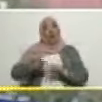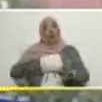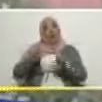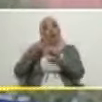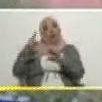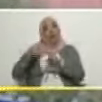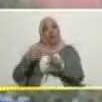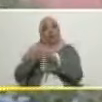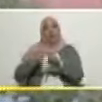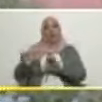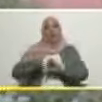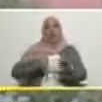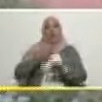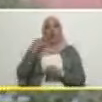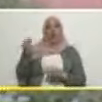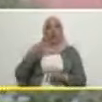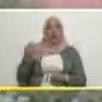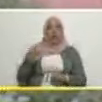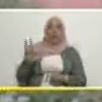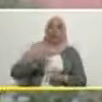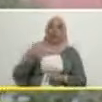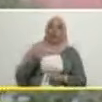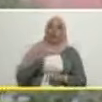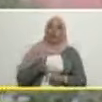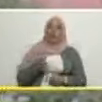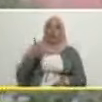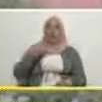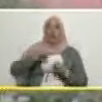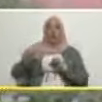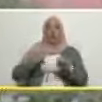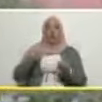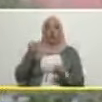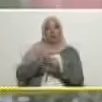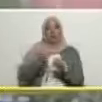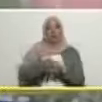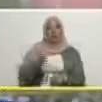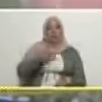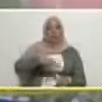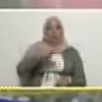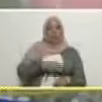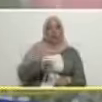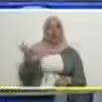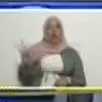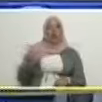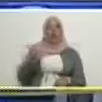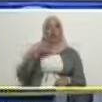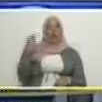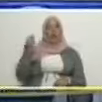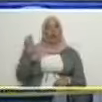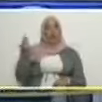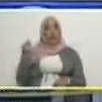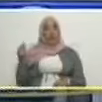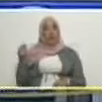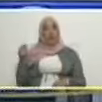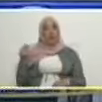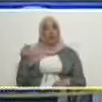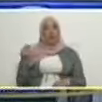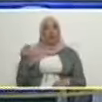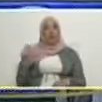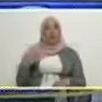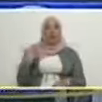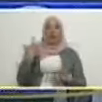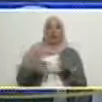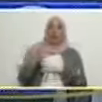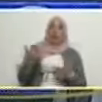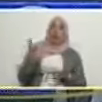diverso movimiento juvenil de Venezuela, el movimiento de la gran misión Venezuela Joven. Los campamentos van a